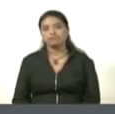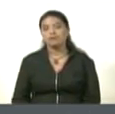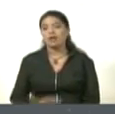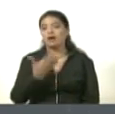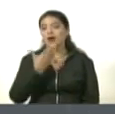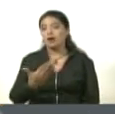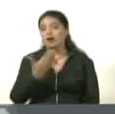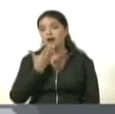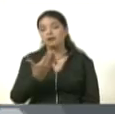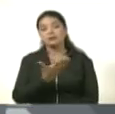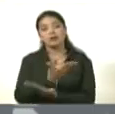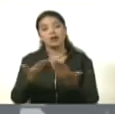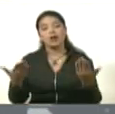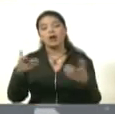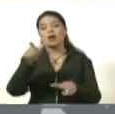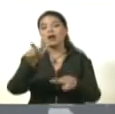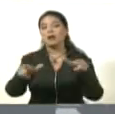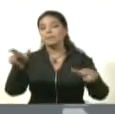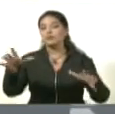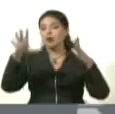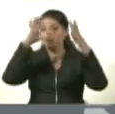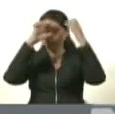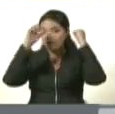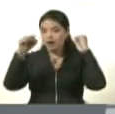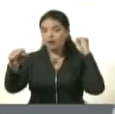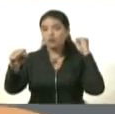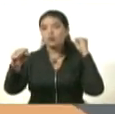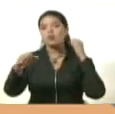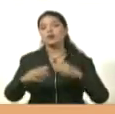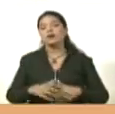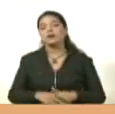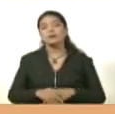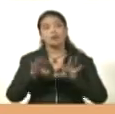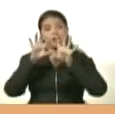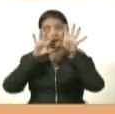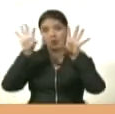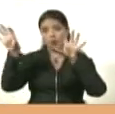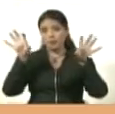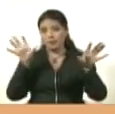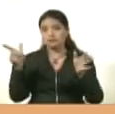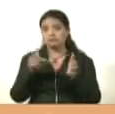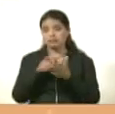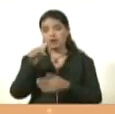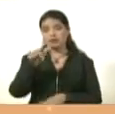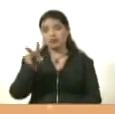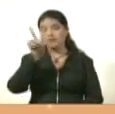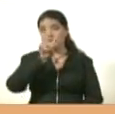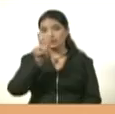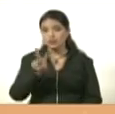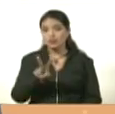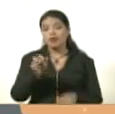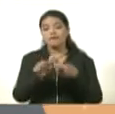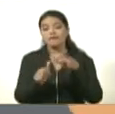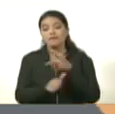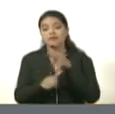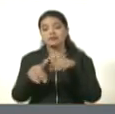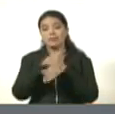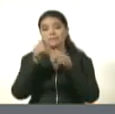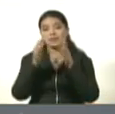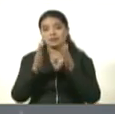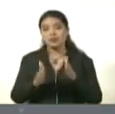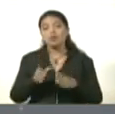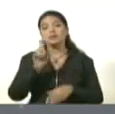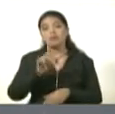excelentísimos representantes, embajadores del cuerpo diplomático acreditado en Venezuela, a nuestros viceministros y, por supuesto,